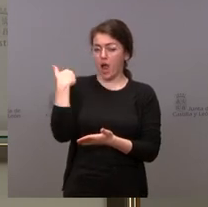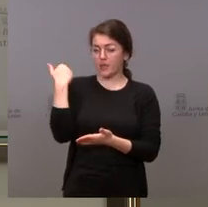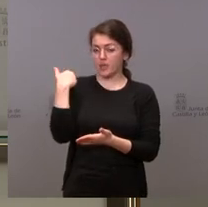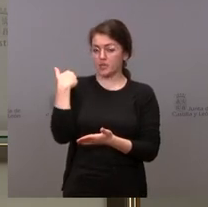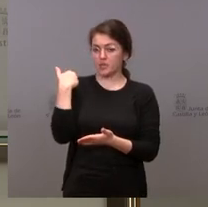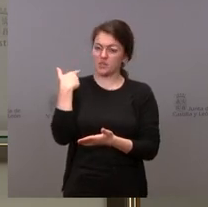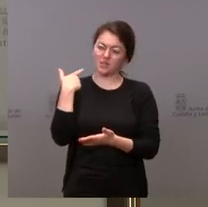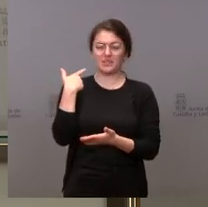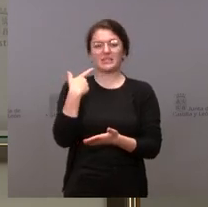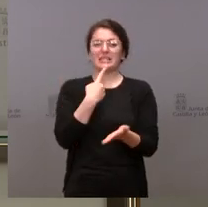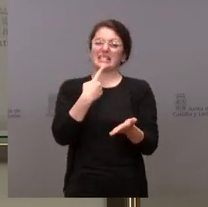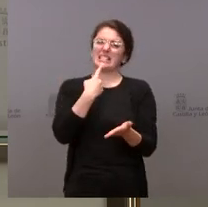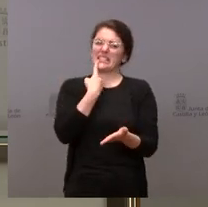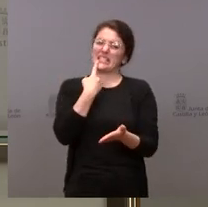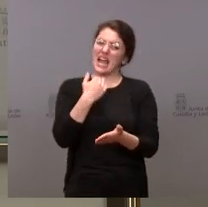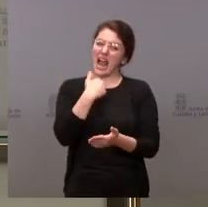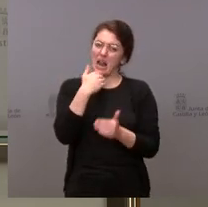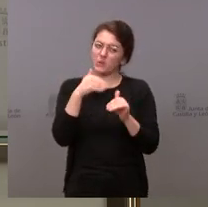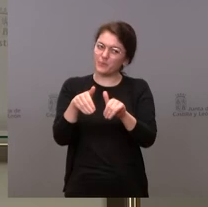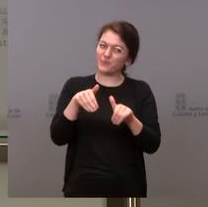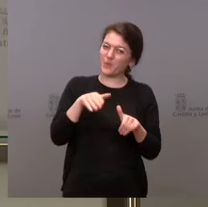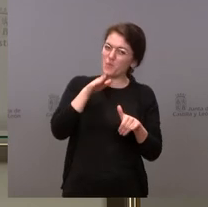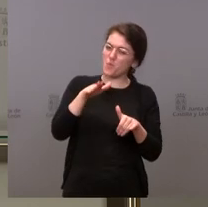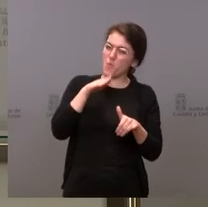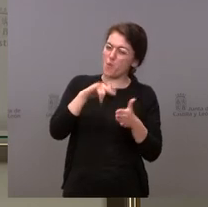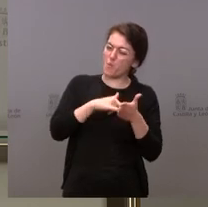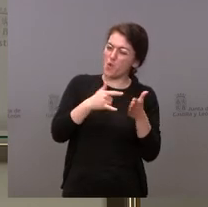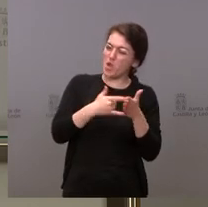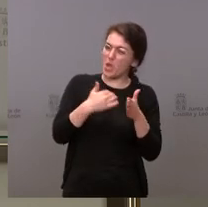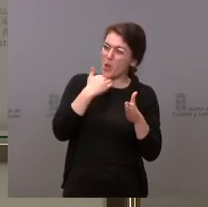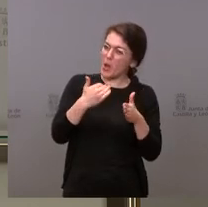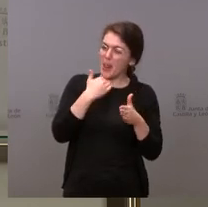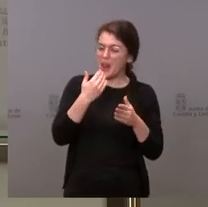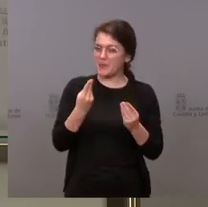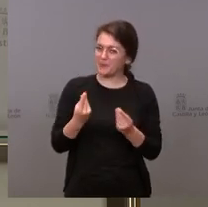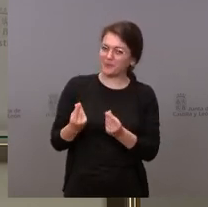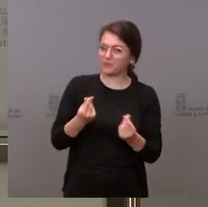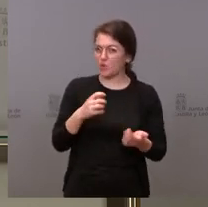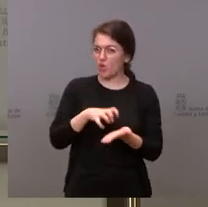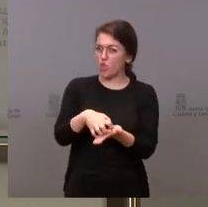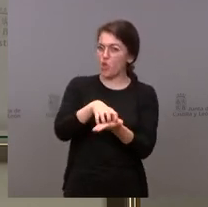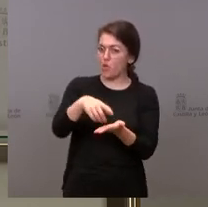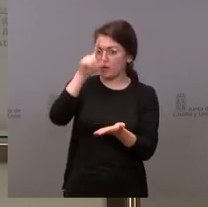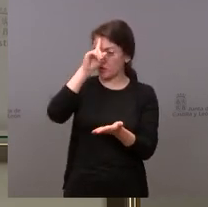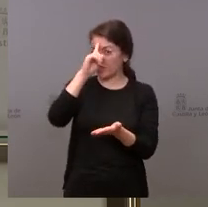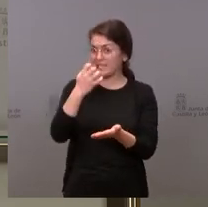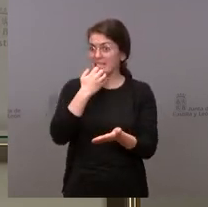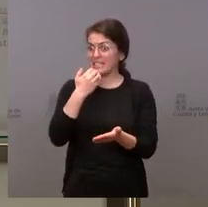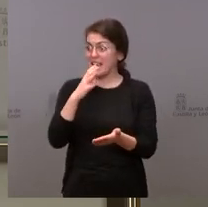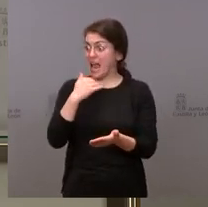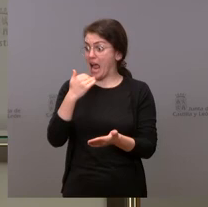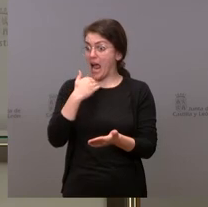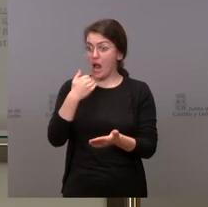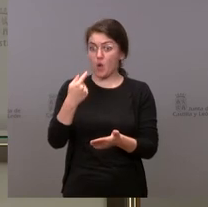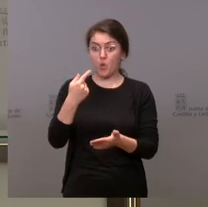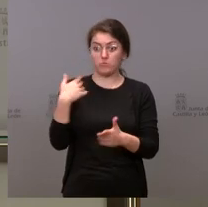por el modelo de el proyecto que tenían etcétera no sé si eso se ha modificado a lo largo de los meses que han pasado desde que inició este